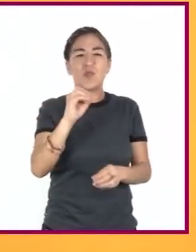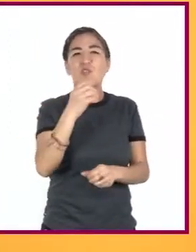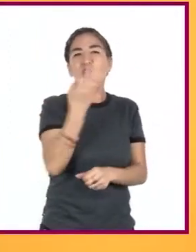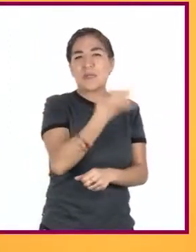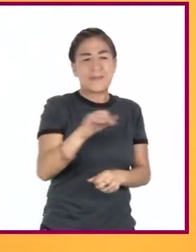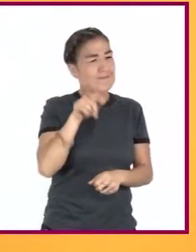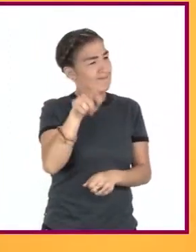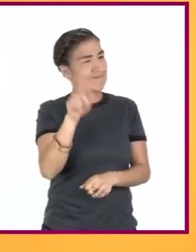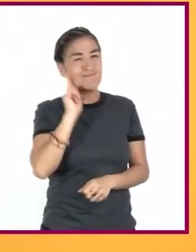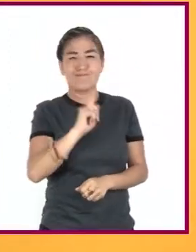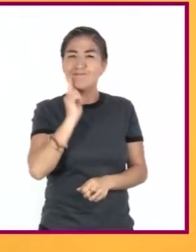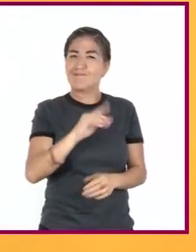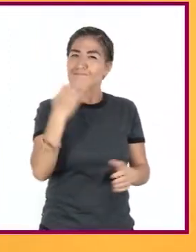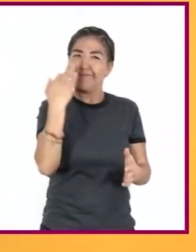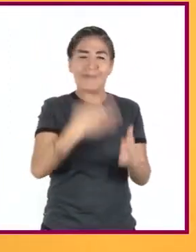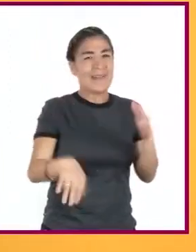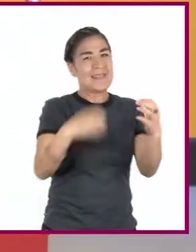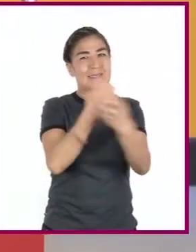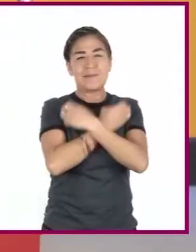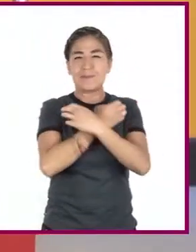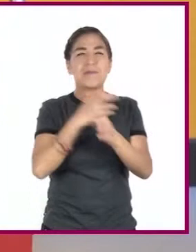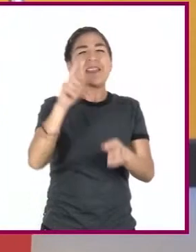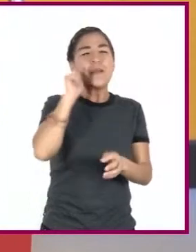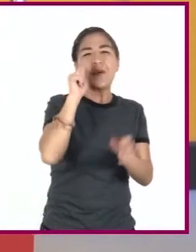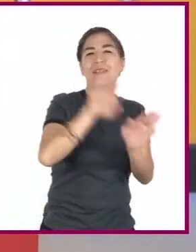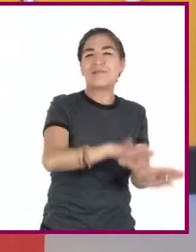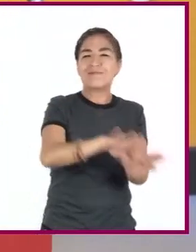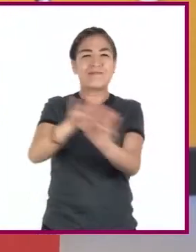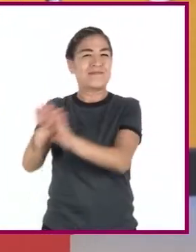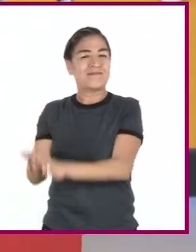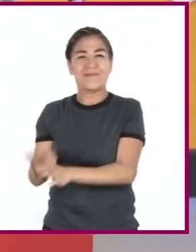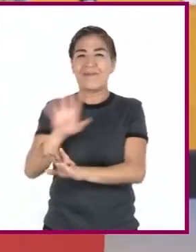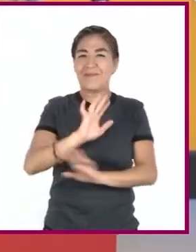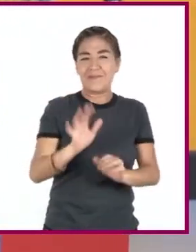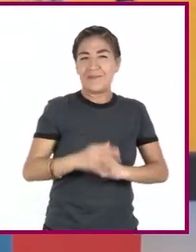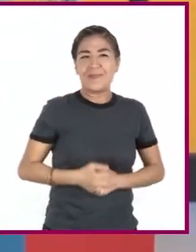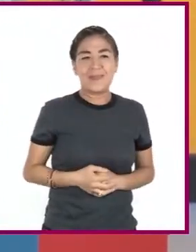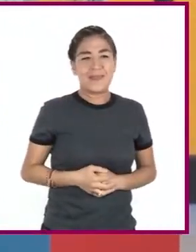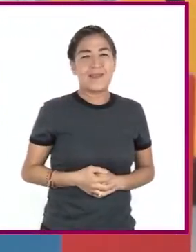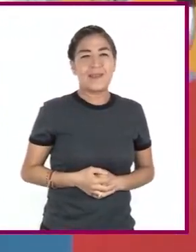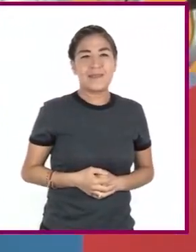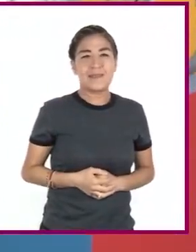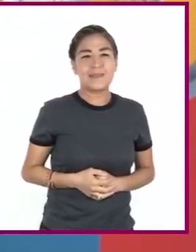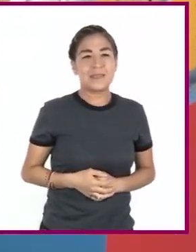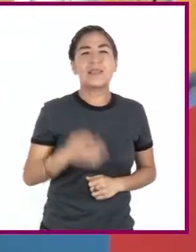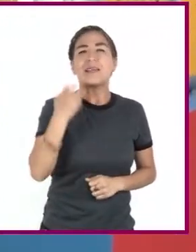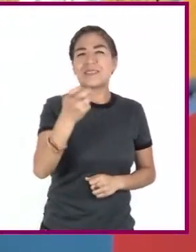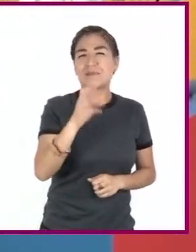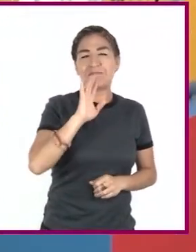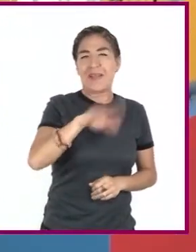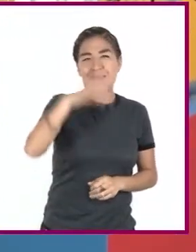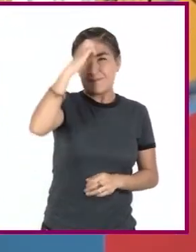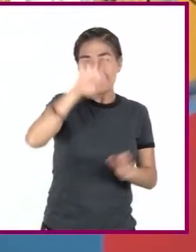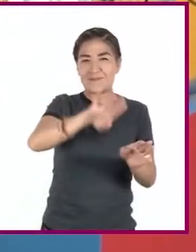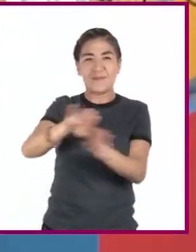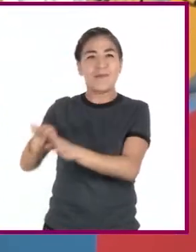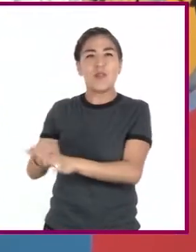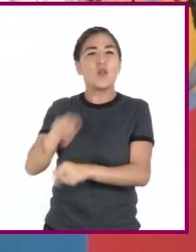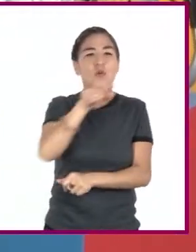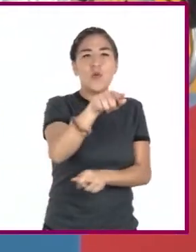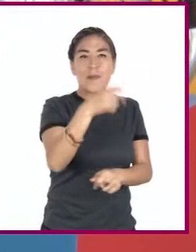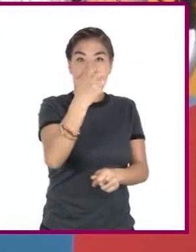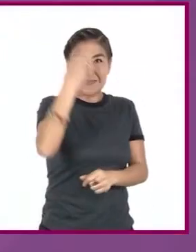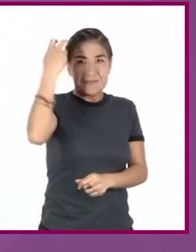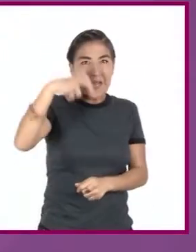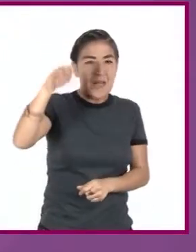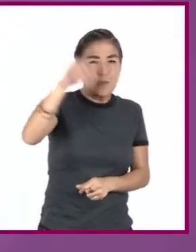tan maleducada, pero dejando de lado, bueno, esas experiencias, ¿qué actividades interesantes realizó en ese